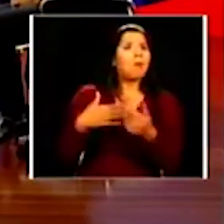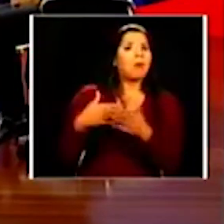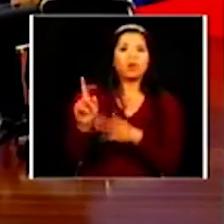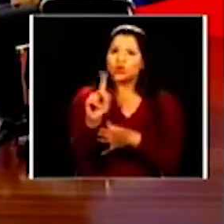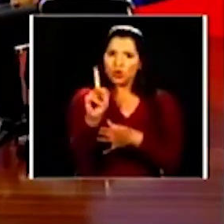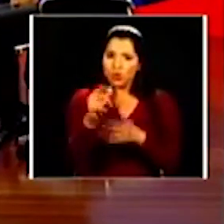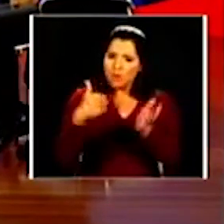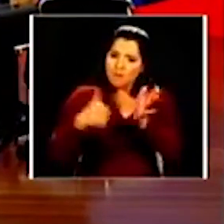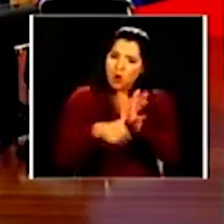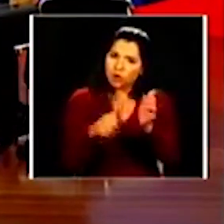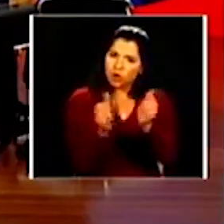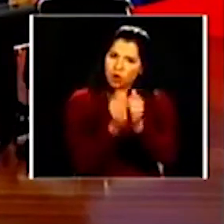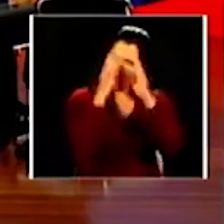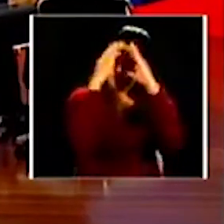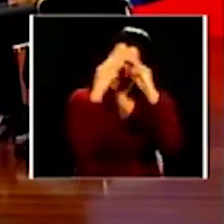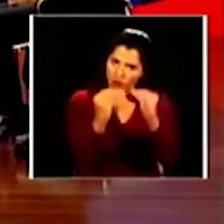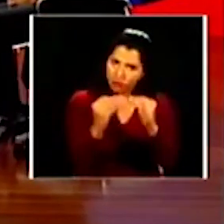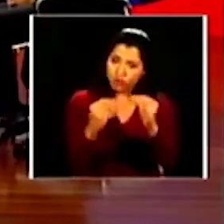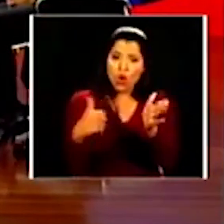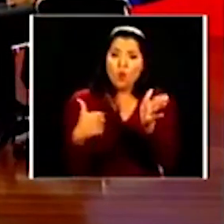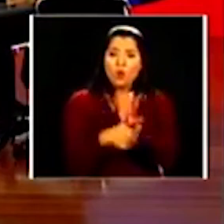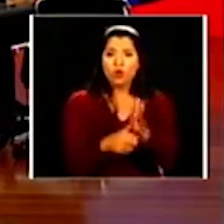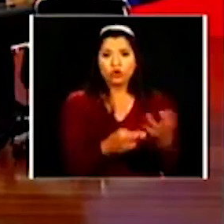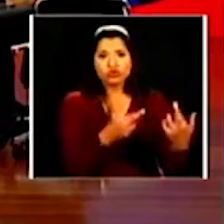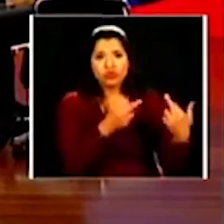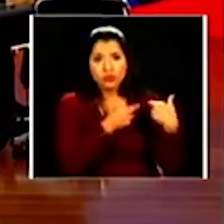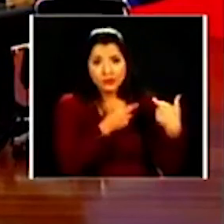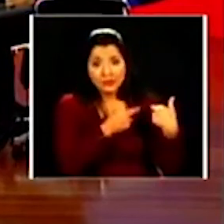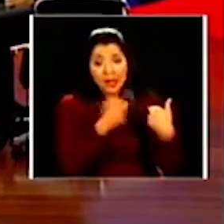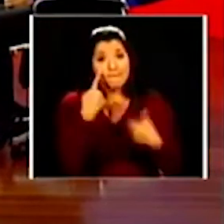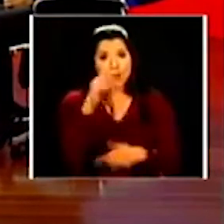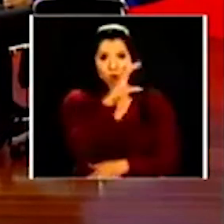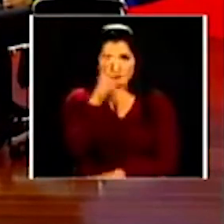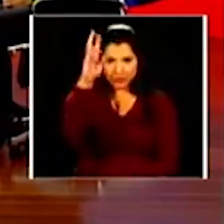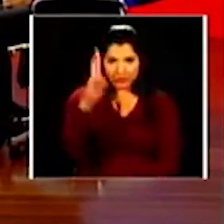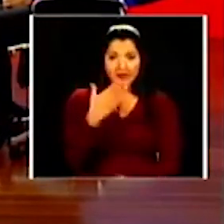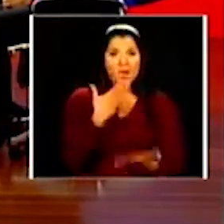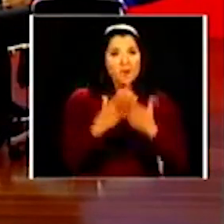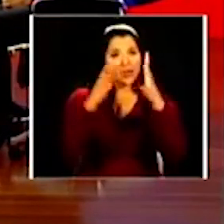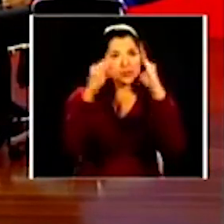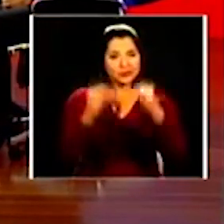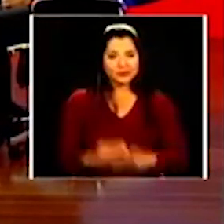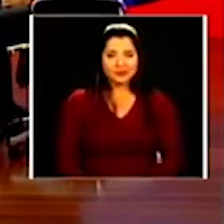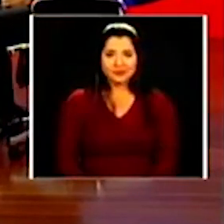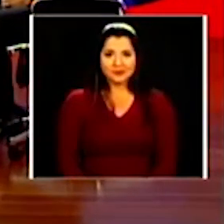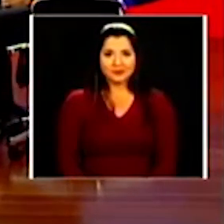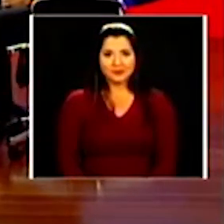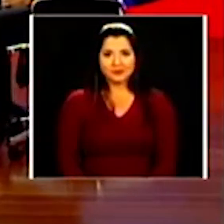informado y un voto responsable por Costa Rica. Buenas noches. Buenas noches.